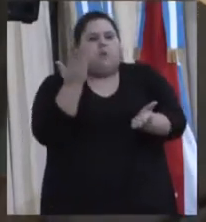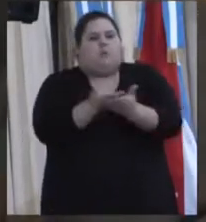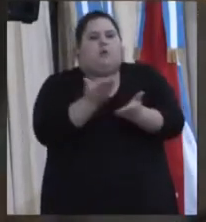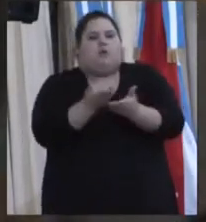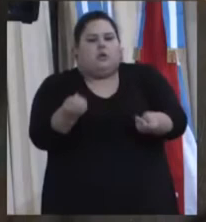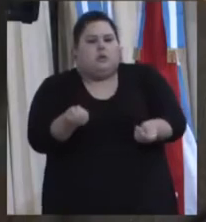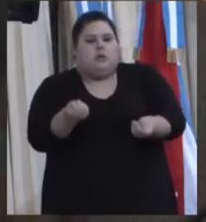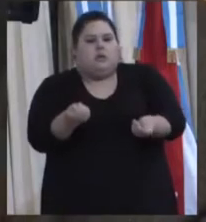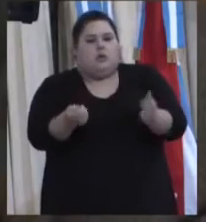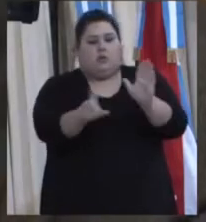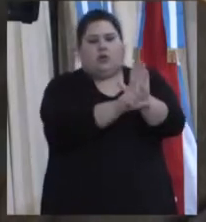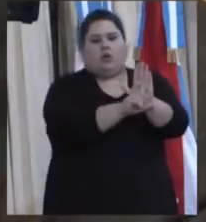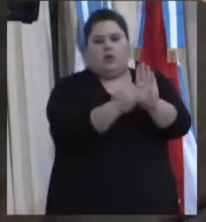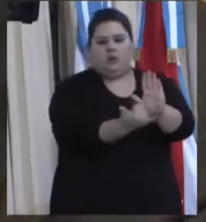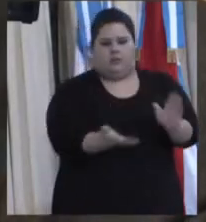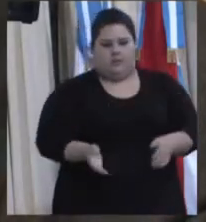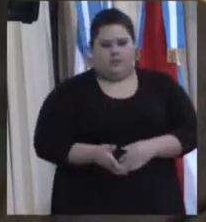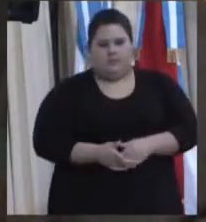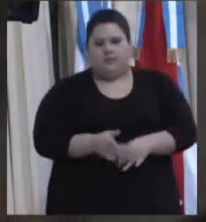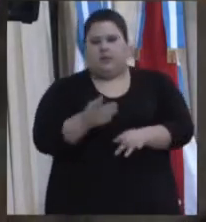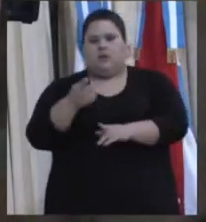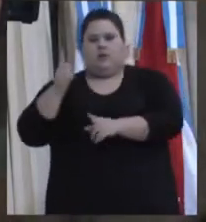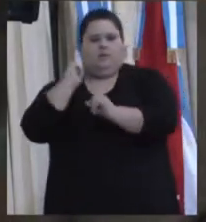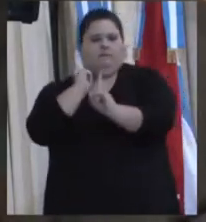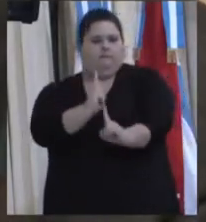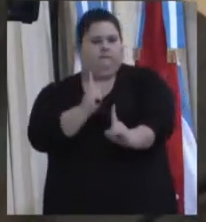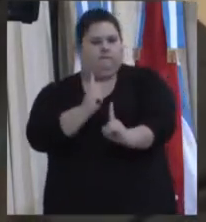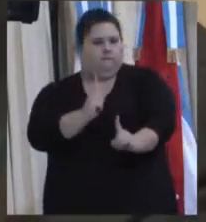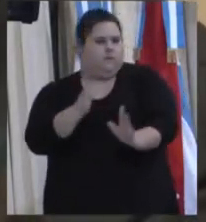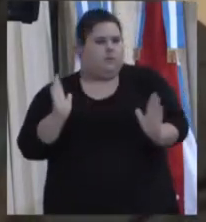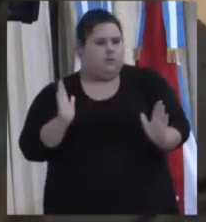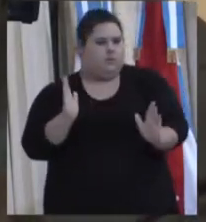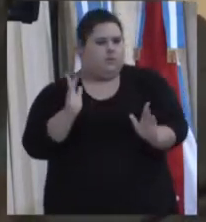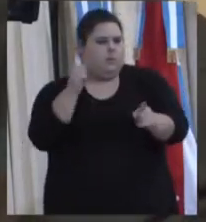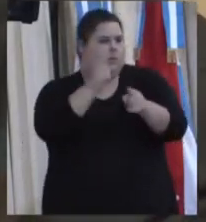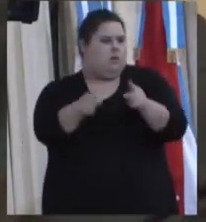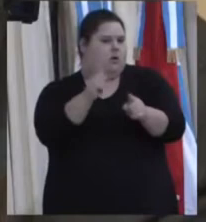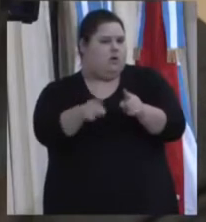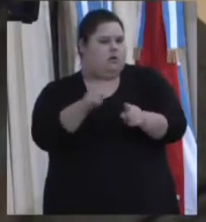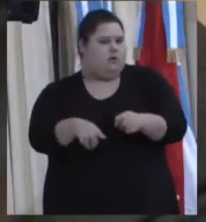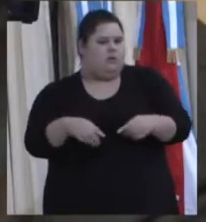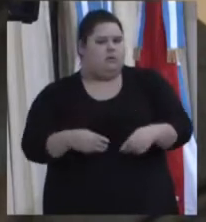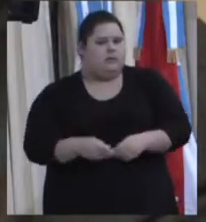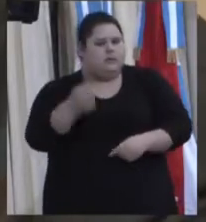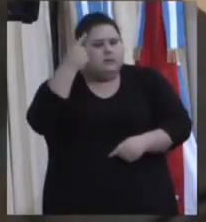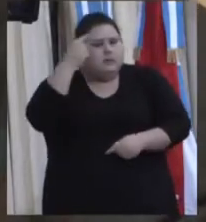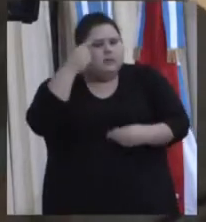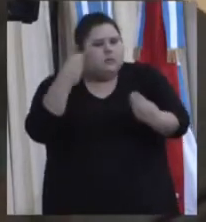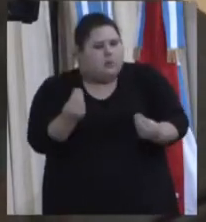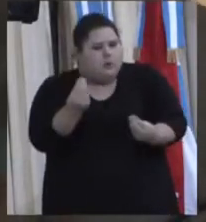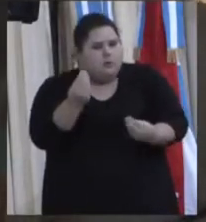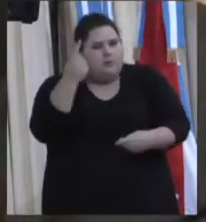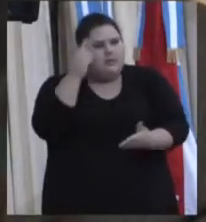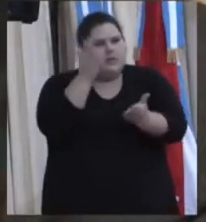legalidad. ¿Siempre fue así? O sea, digamos, ¿es posible pensar en un derecho que no sea solamente